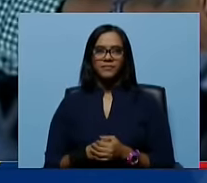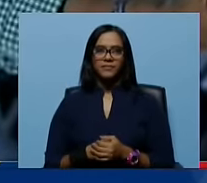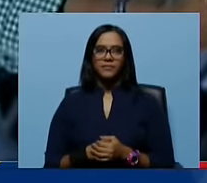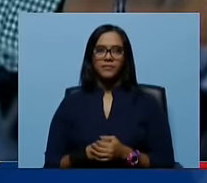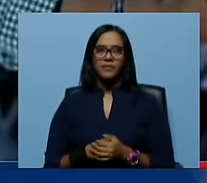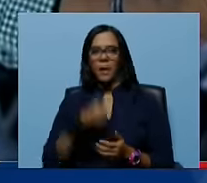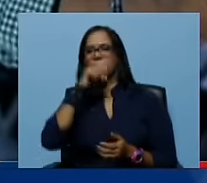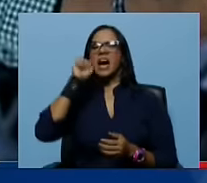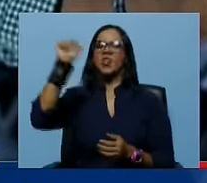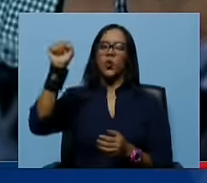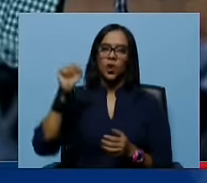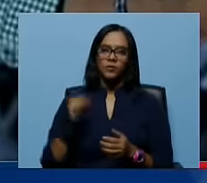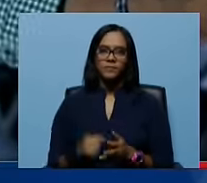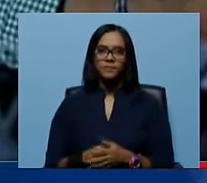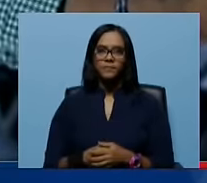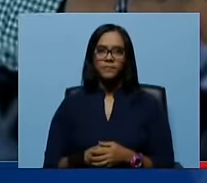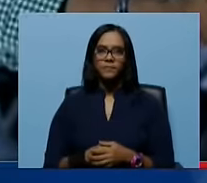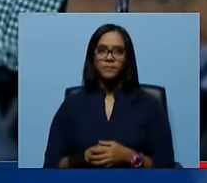Maduro,